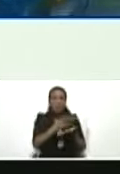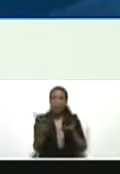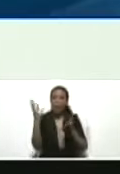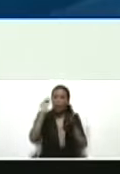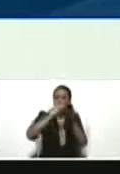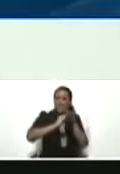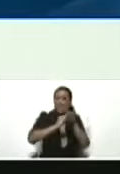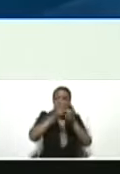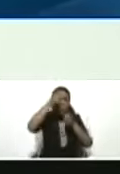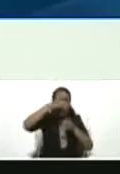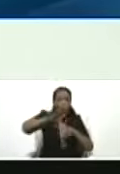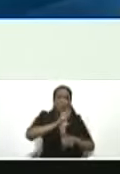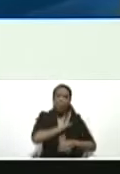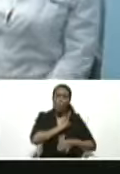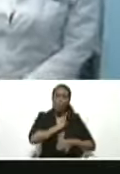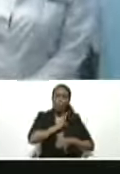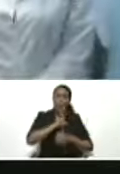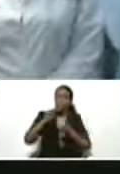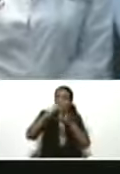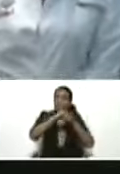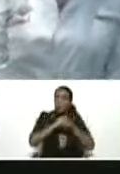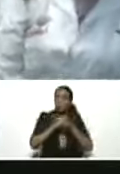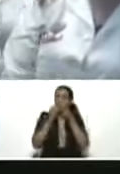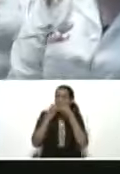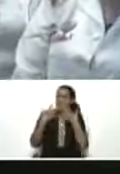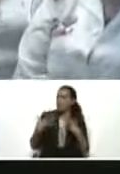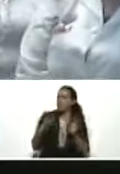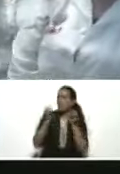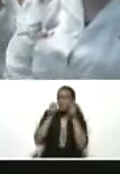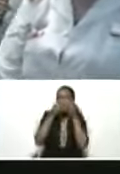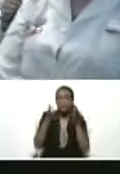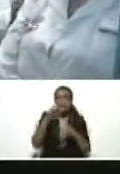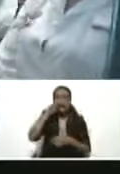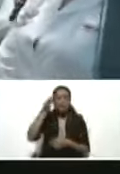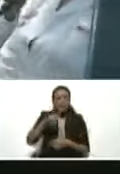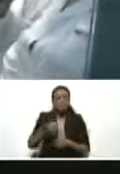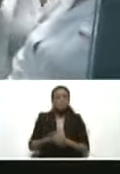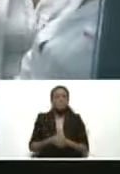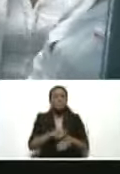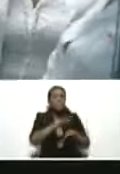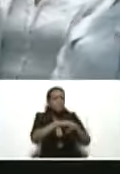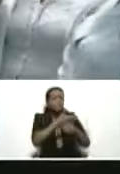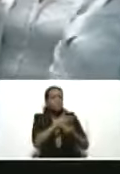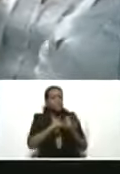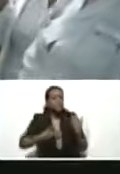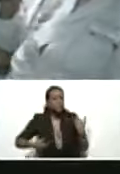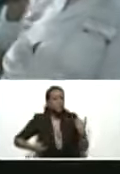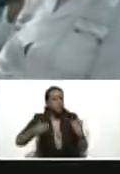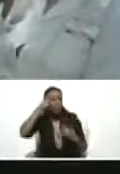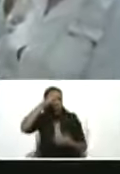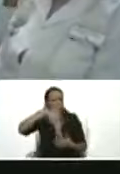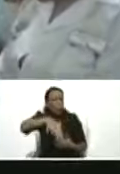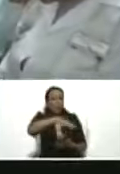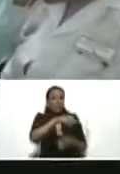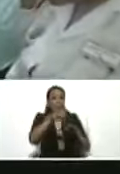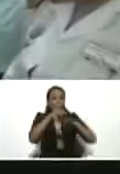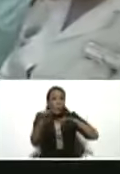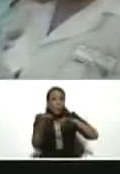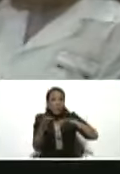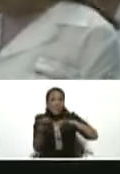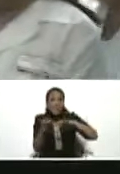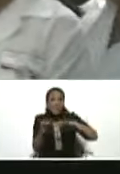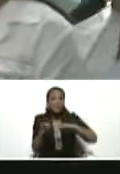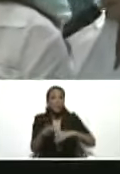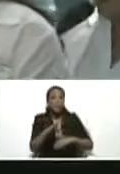Ah María José de verdad presidente esta comunidad y este pueblo este municipio este estado